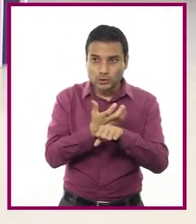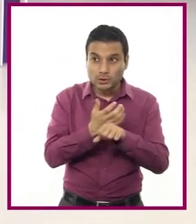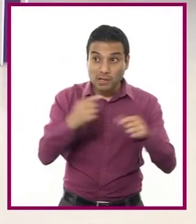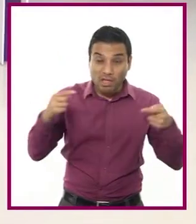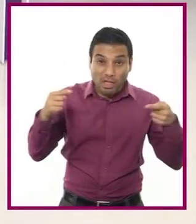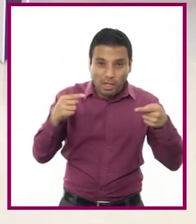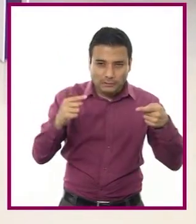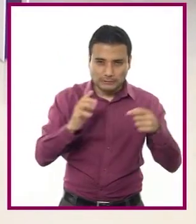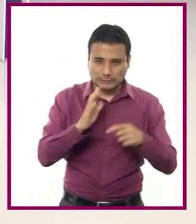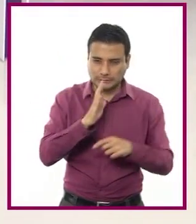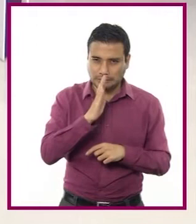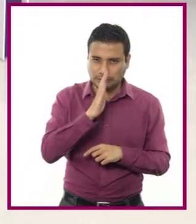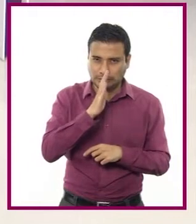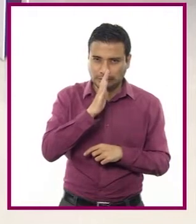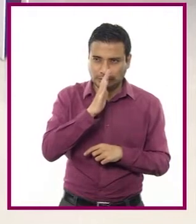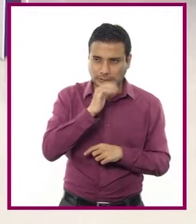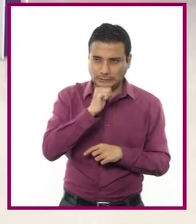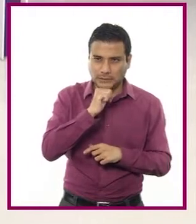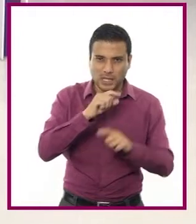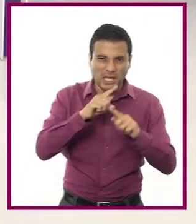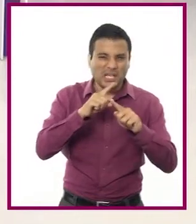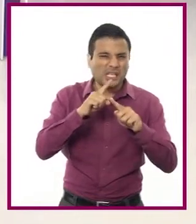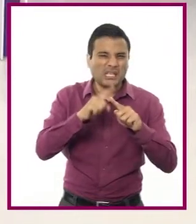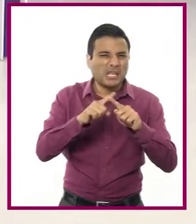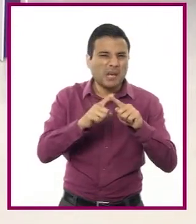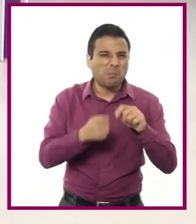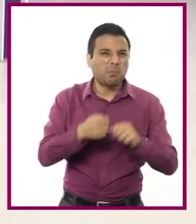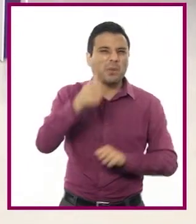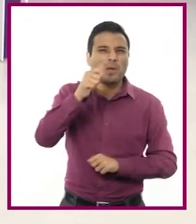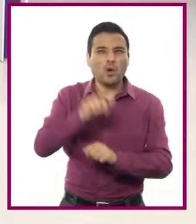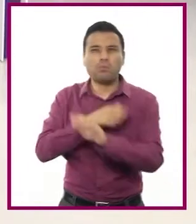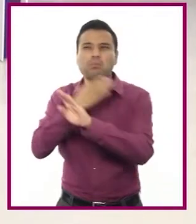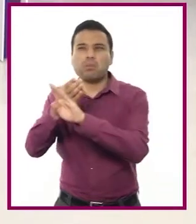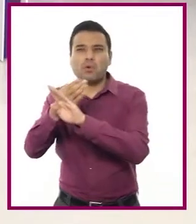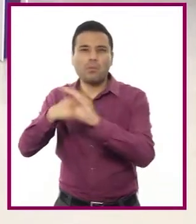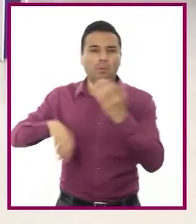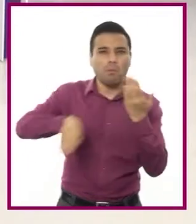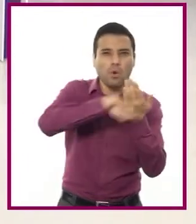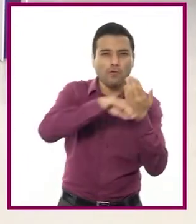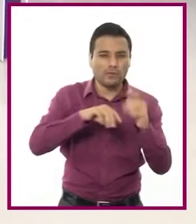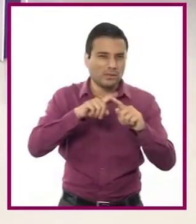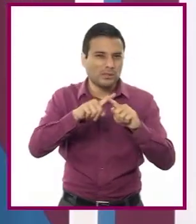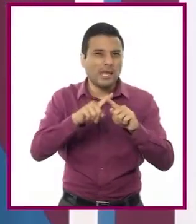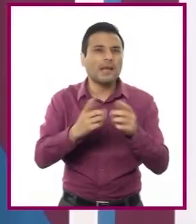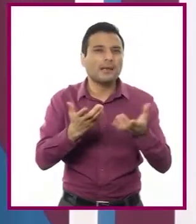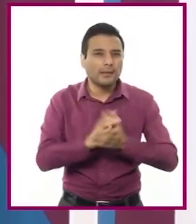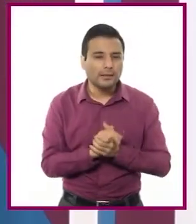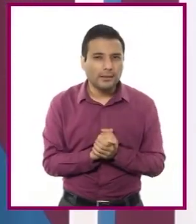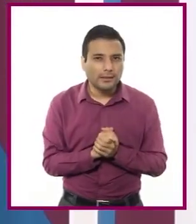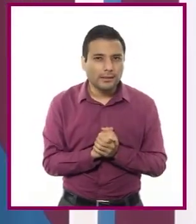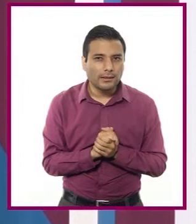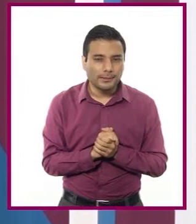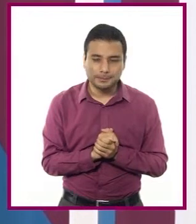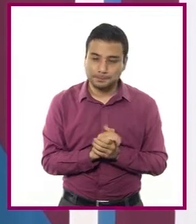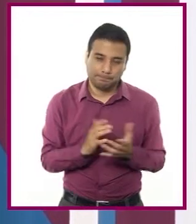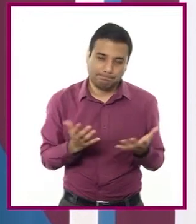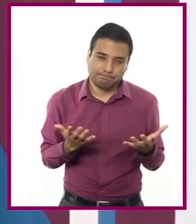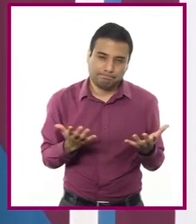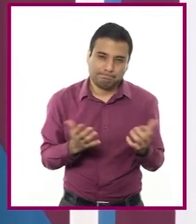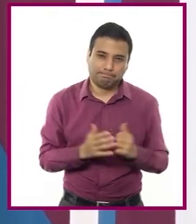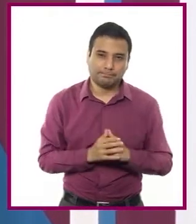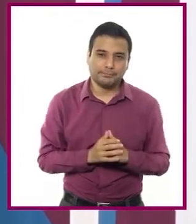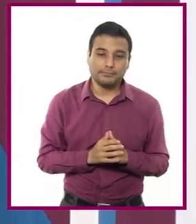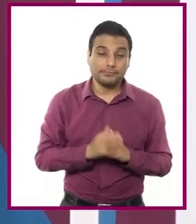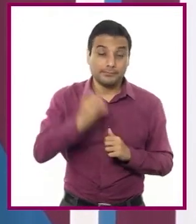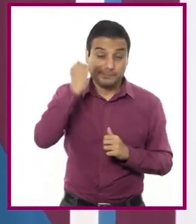lejana. ¿Quién de las dos atacaría primero destruyendo a la otra antes de ser aniquilada? Las probabilidades de que